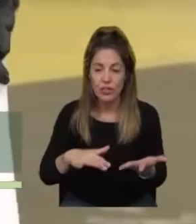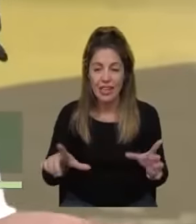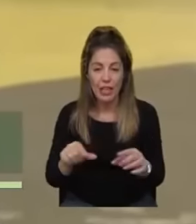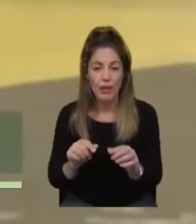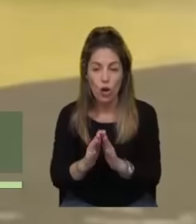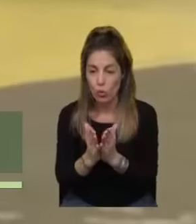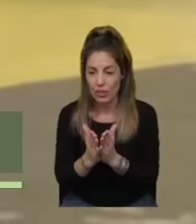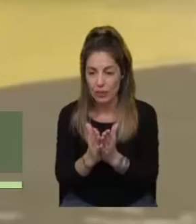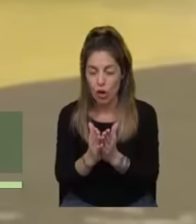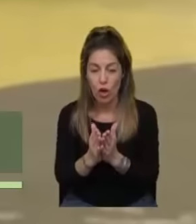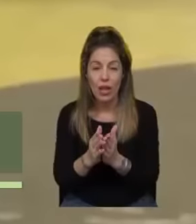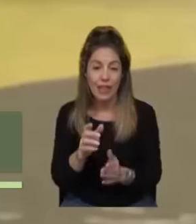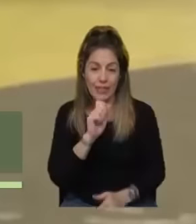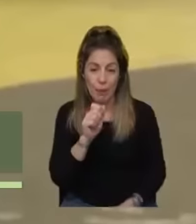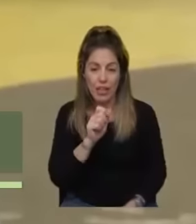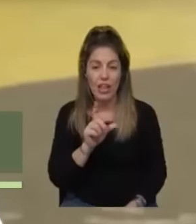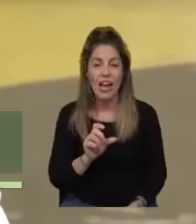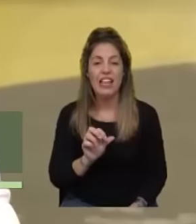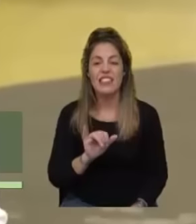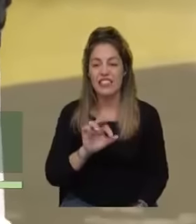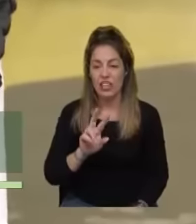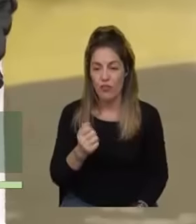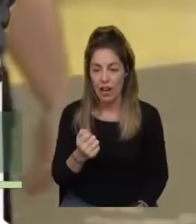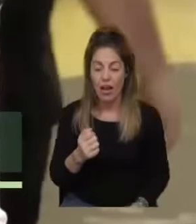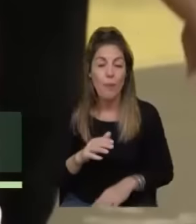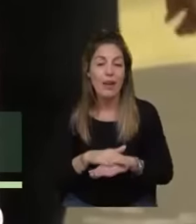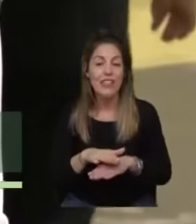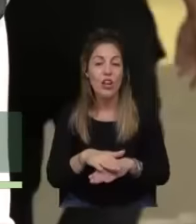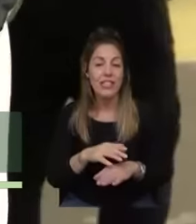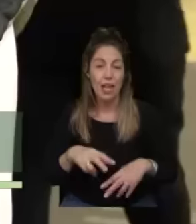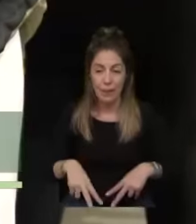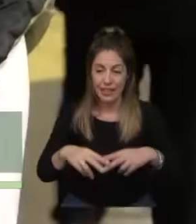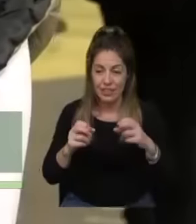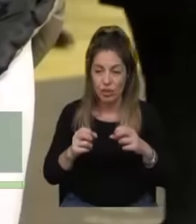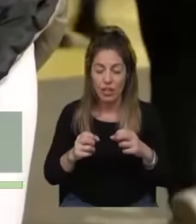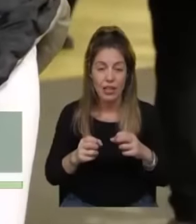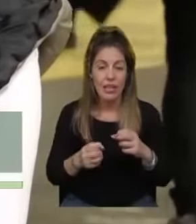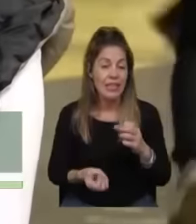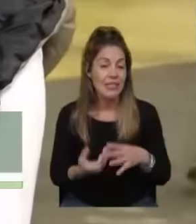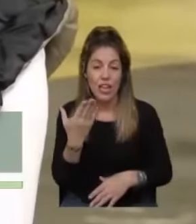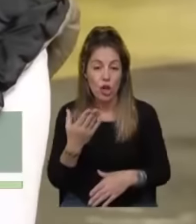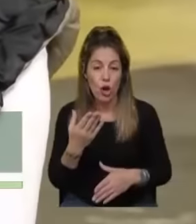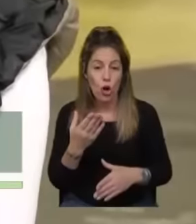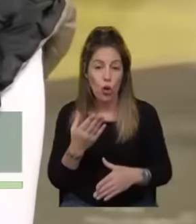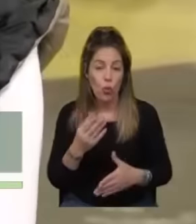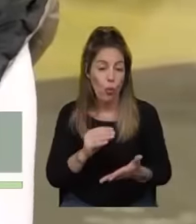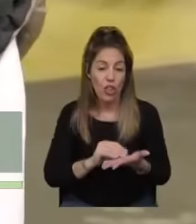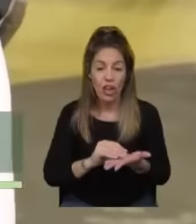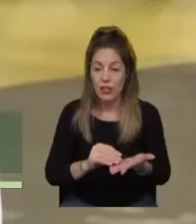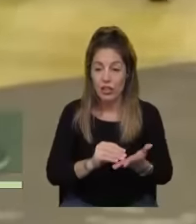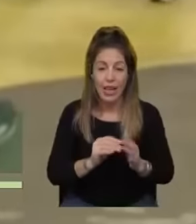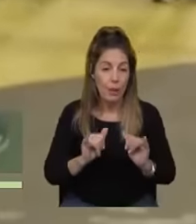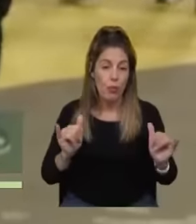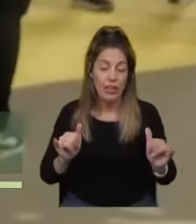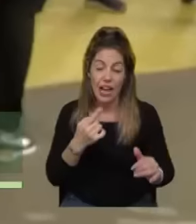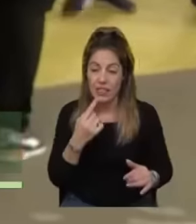libro del periodista Lucas Silva, basado en esa investigación y que salió cuando la editorial dijo que tenía que salir. ¿Cómo se entiende